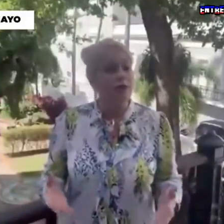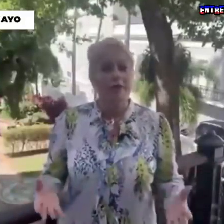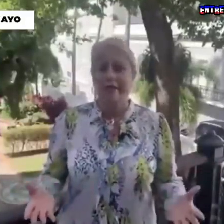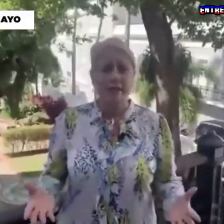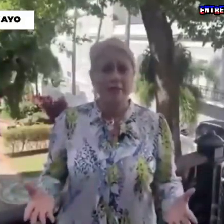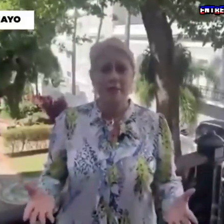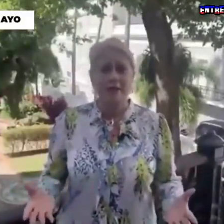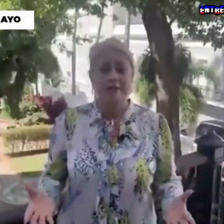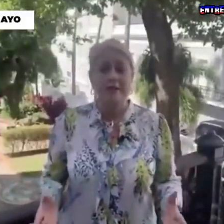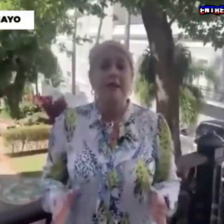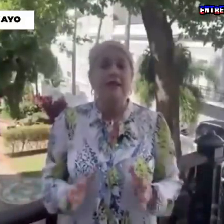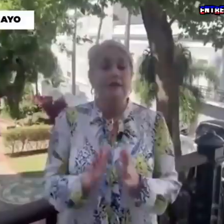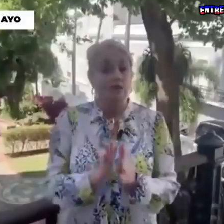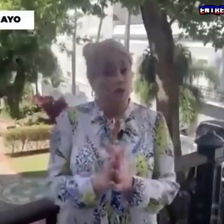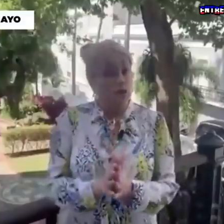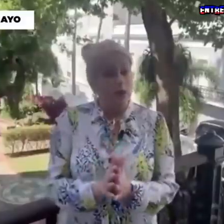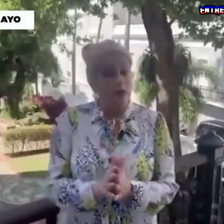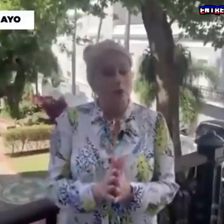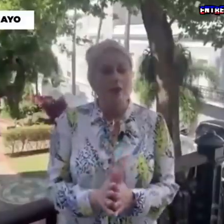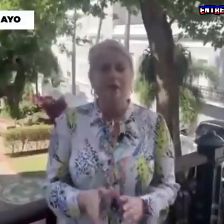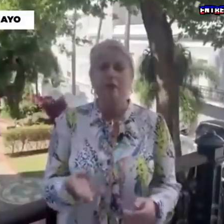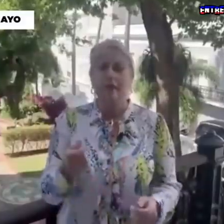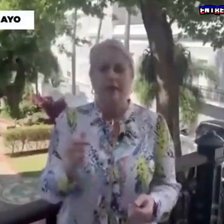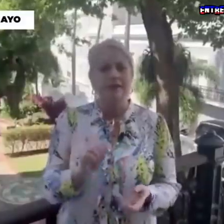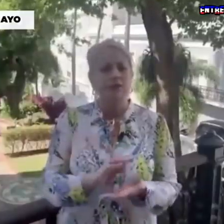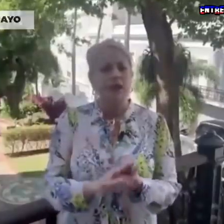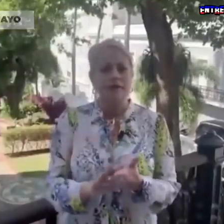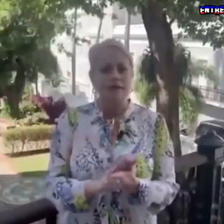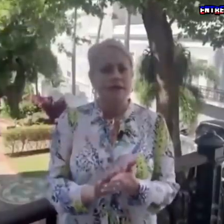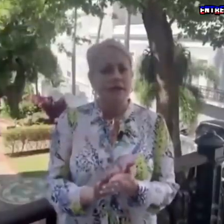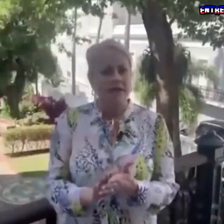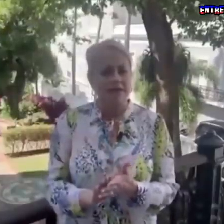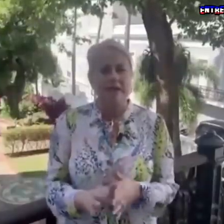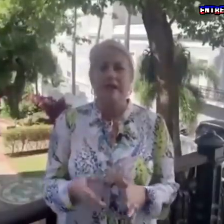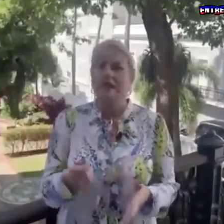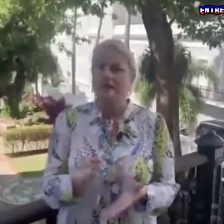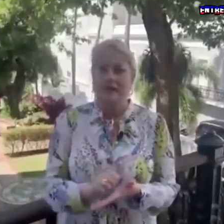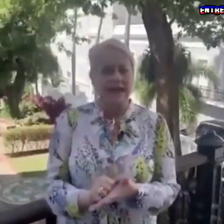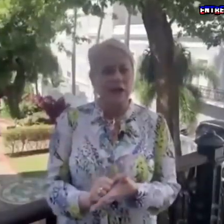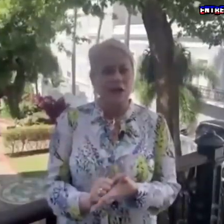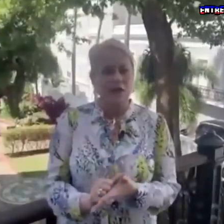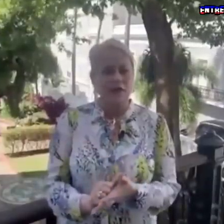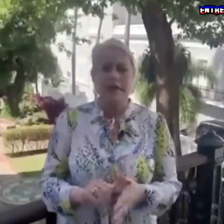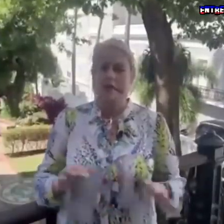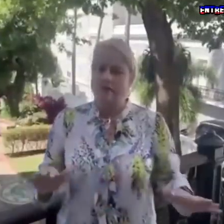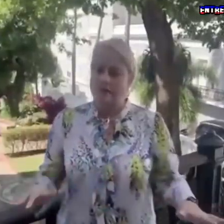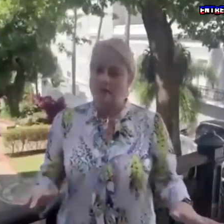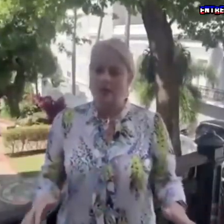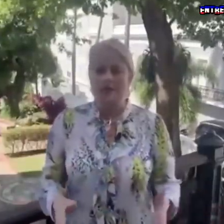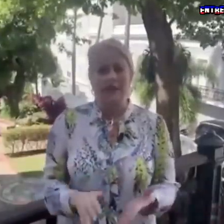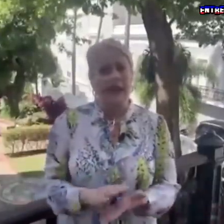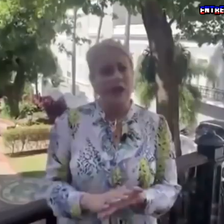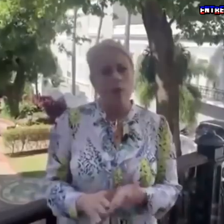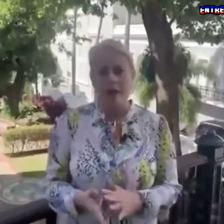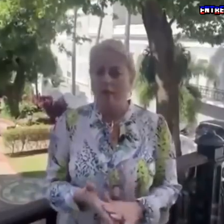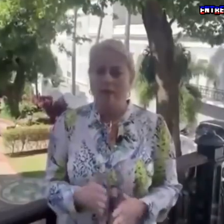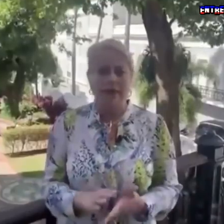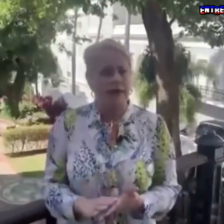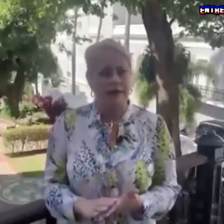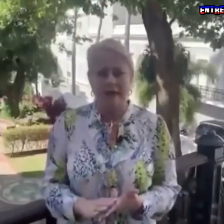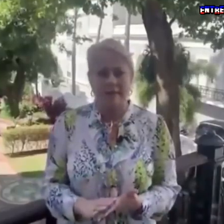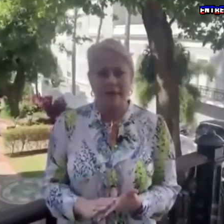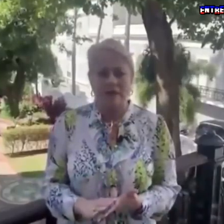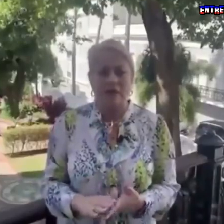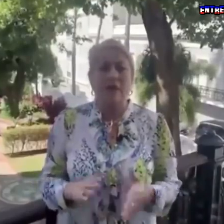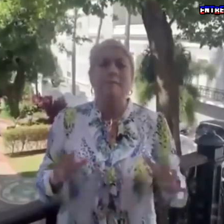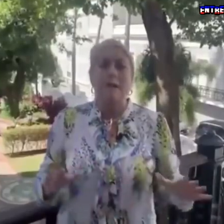se preocupen, no tienen de qué preocuparse. Usted lleve su guante, usted lleve su hand sanitizer, lleve el alcohol y si está en su casa, agua